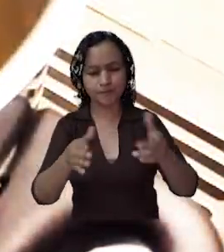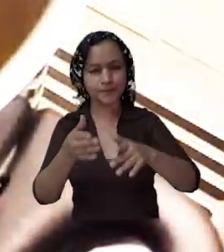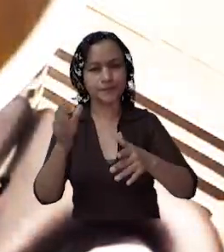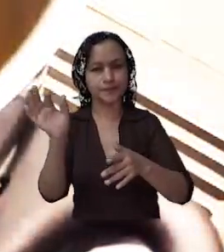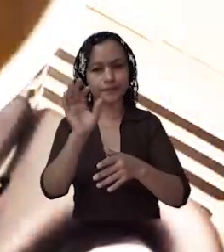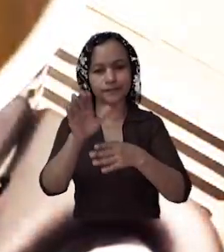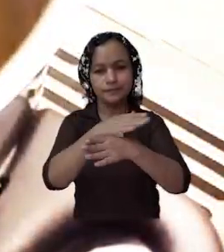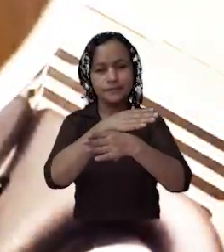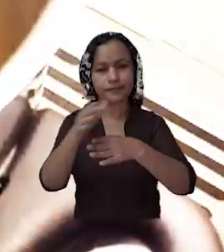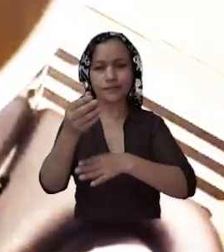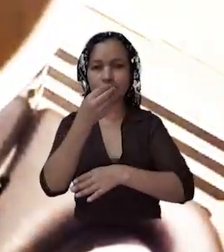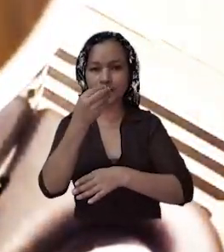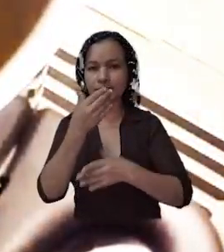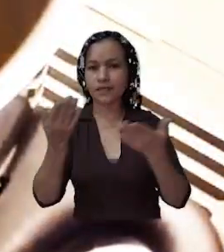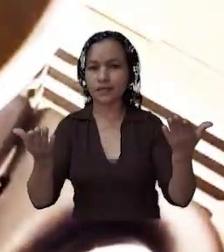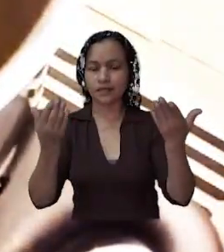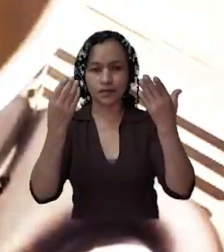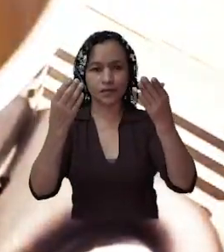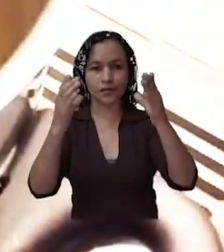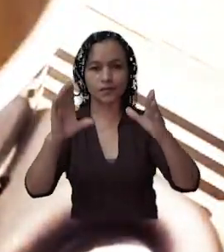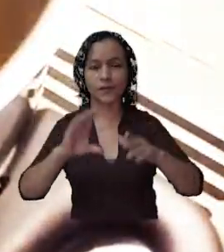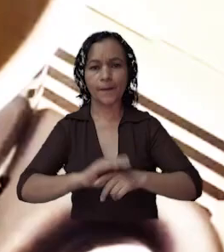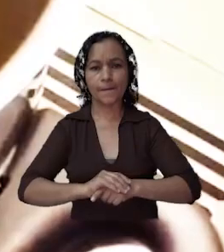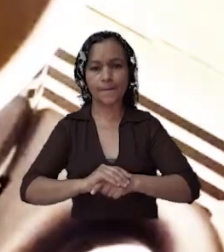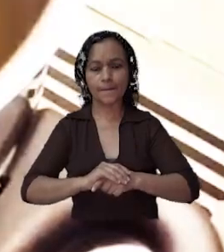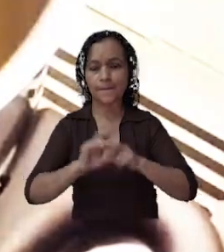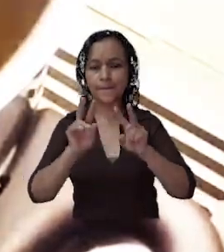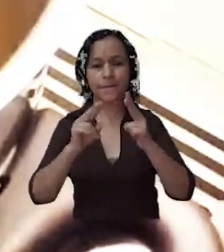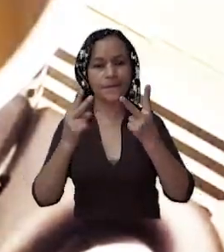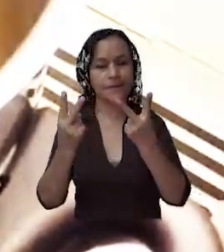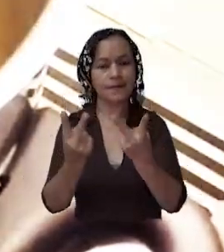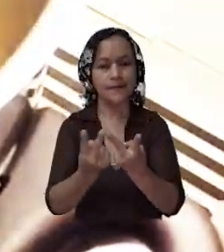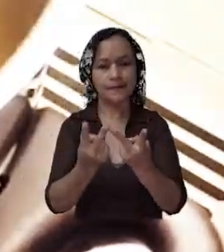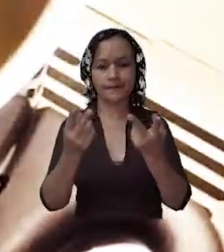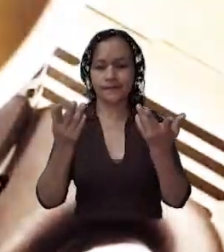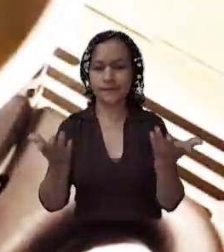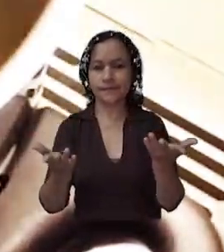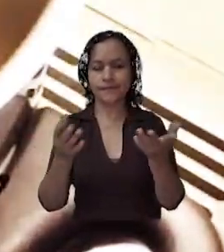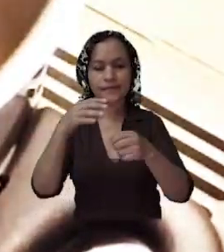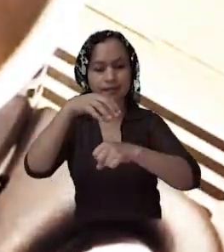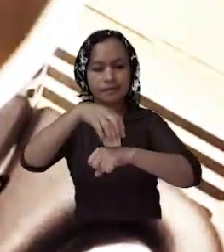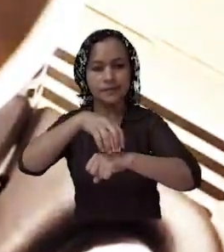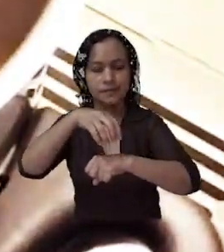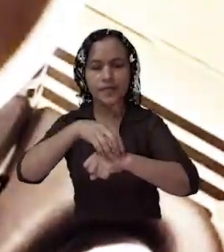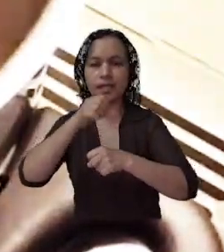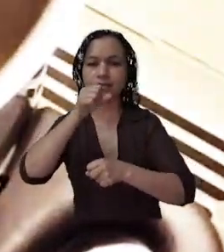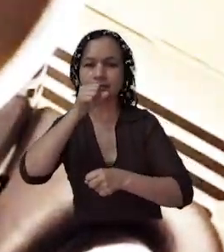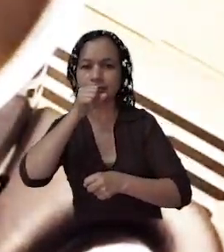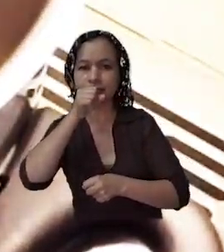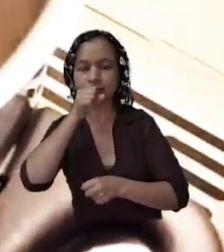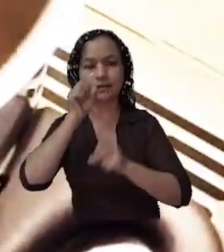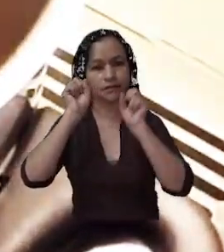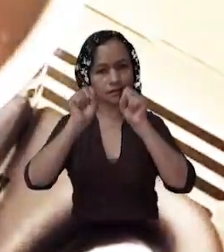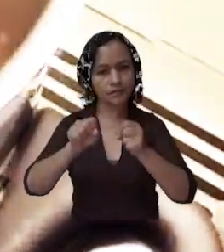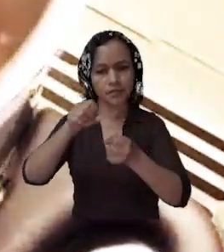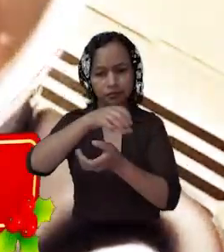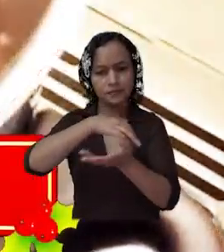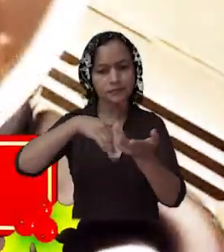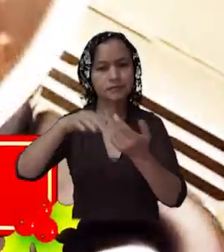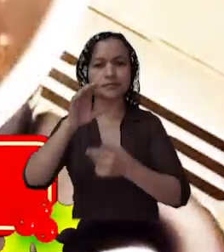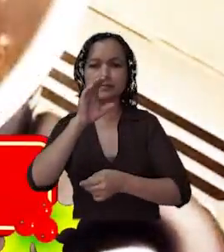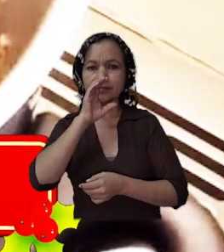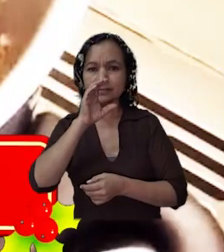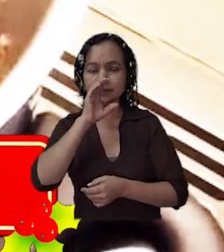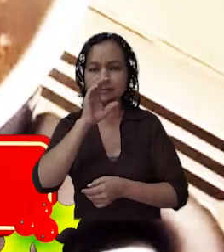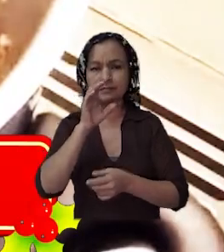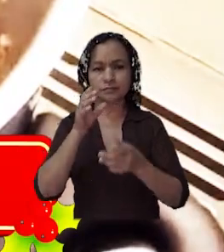tipo de combinaciones de hortalizas. Está ahí, tenemos la papa, la zanahoria y lo podemos combinar. El cerdo